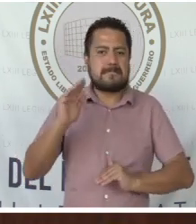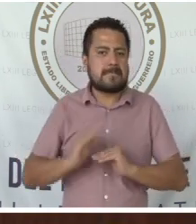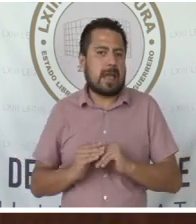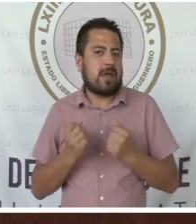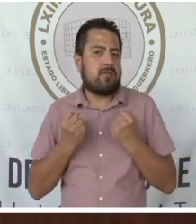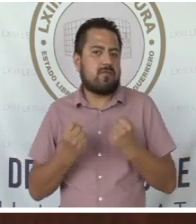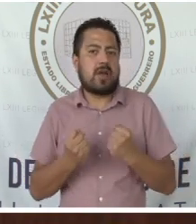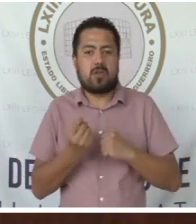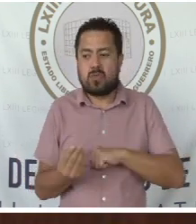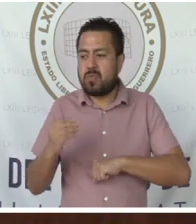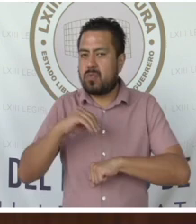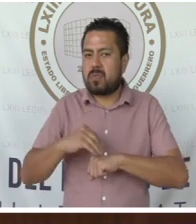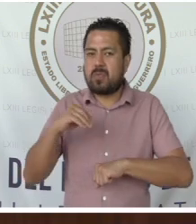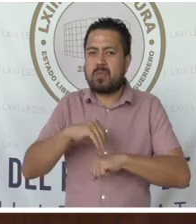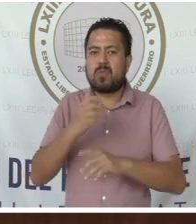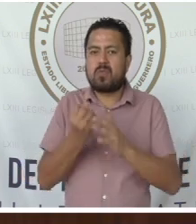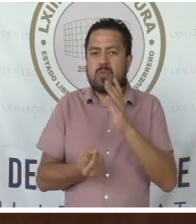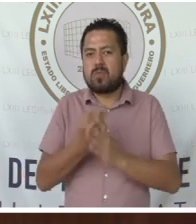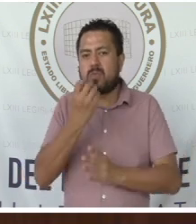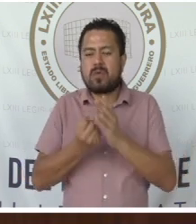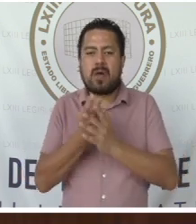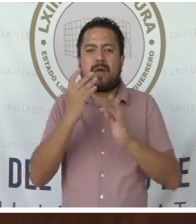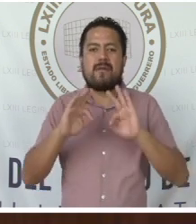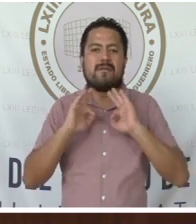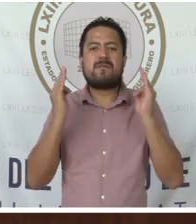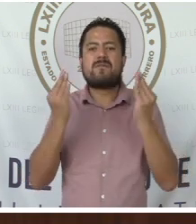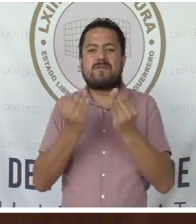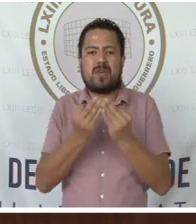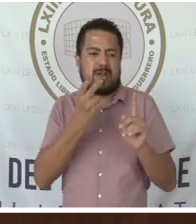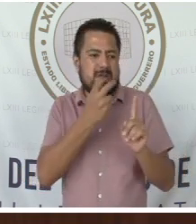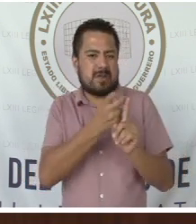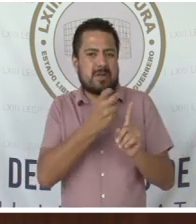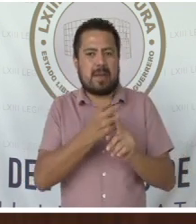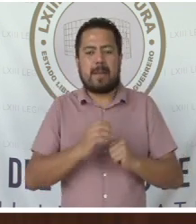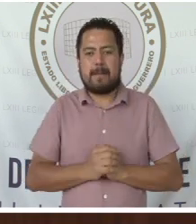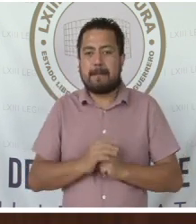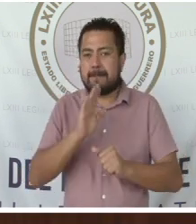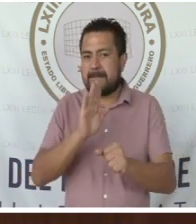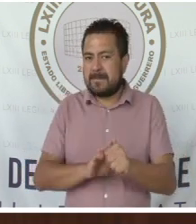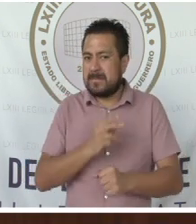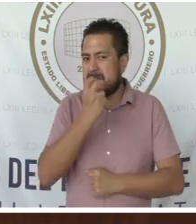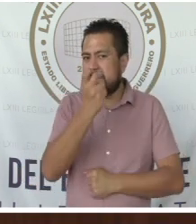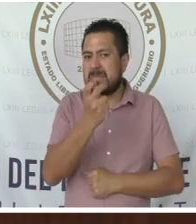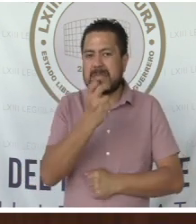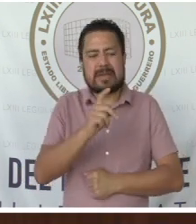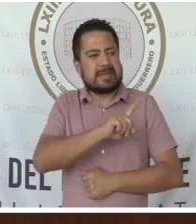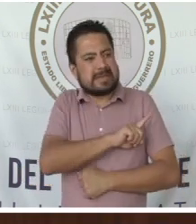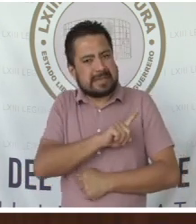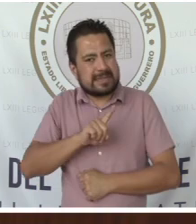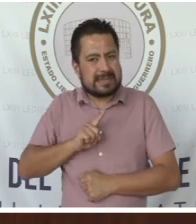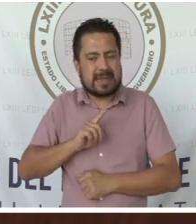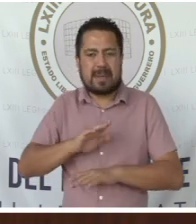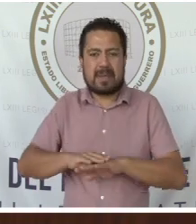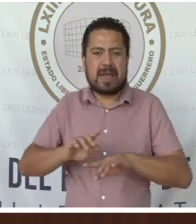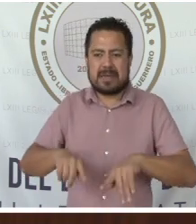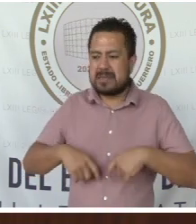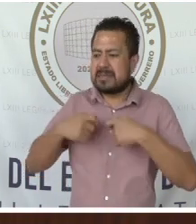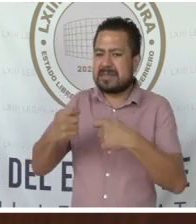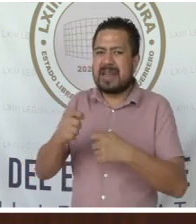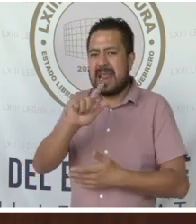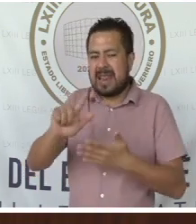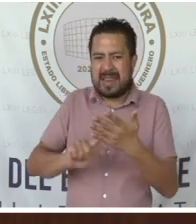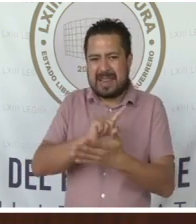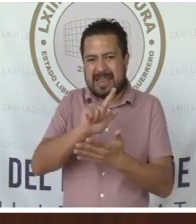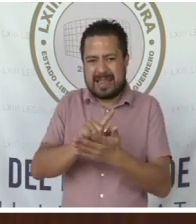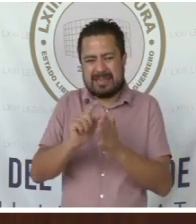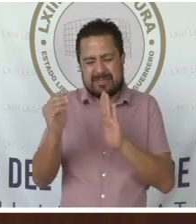fuerza, creando nuevos delitos o nuevas modalidades de esto. Es por ello que se debe de dotar de las herramientas legales